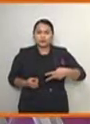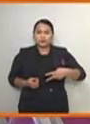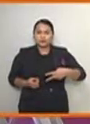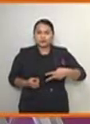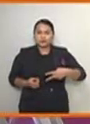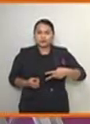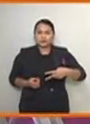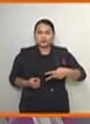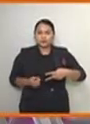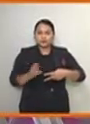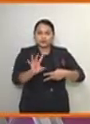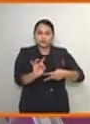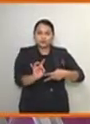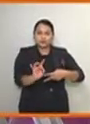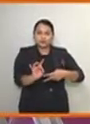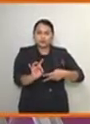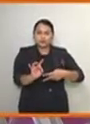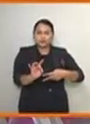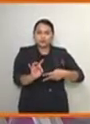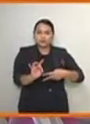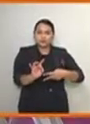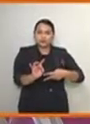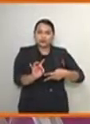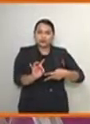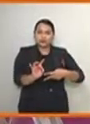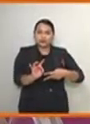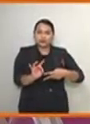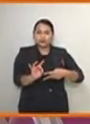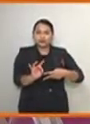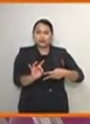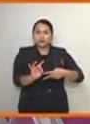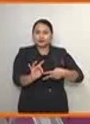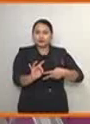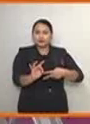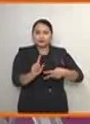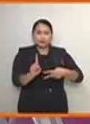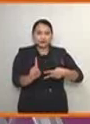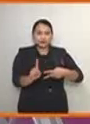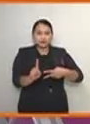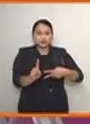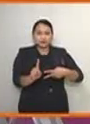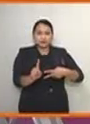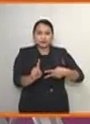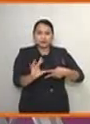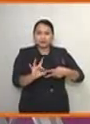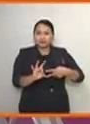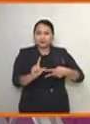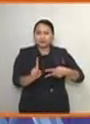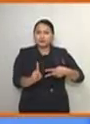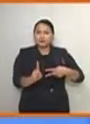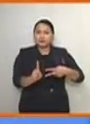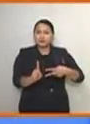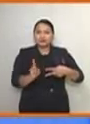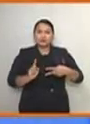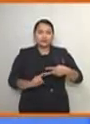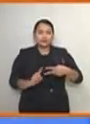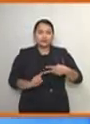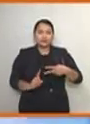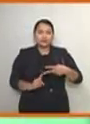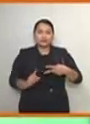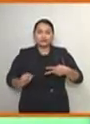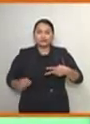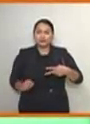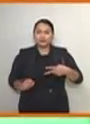y es desde el 8 siguiente visitor 1 primer número premiado 81 segundo número